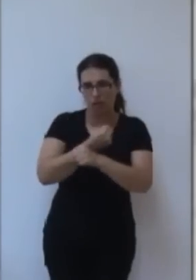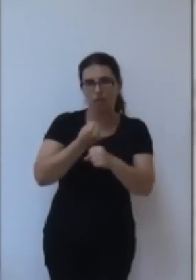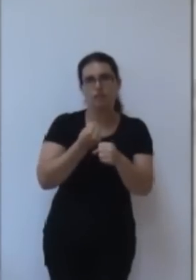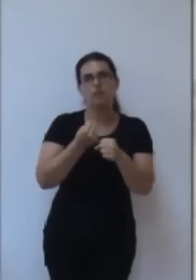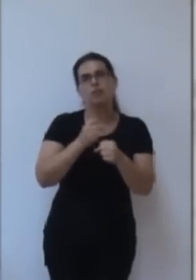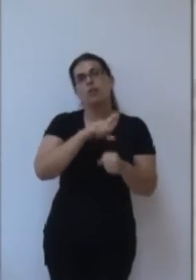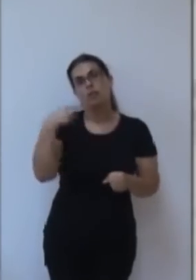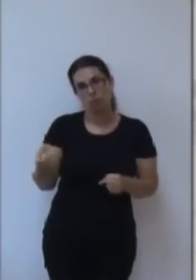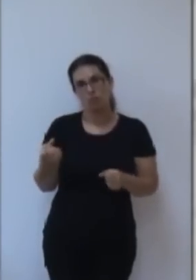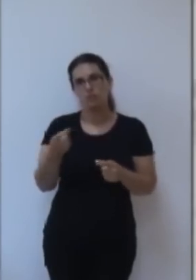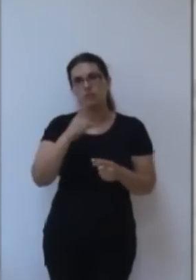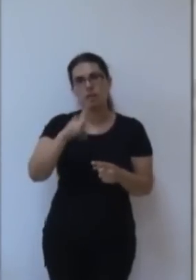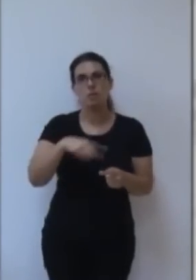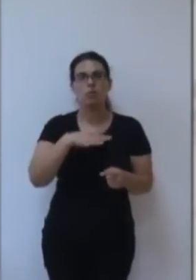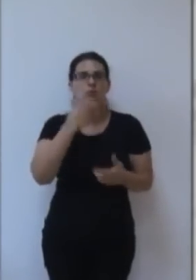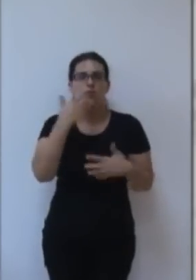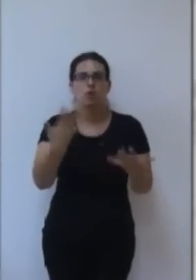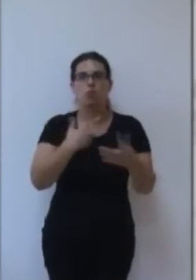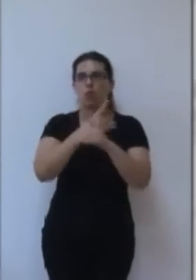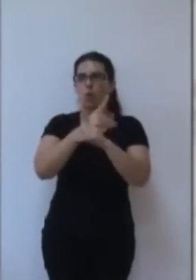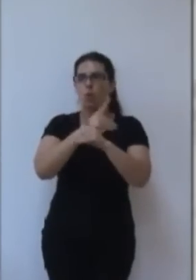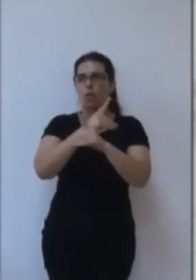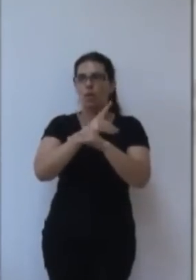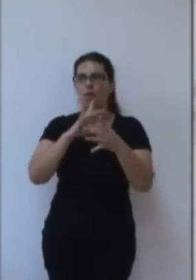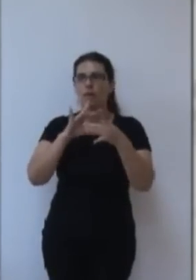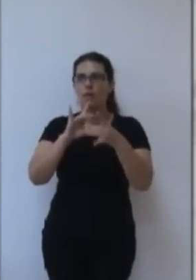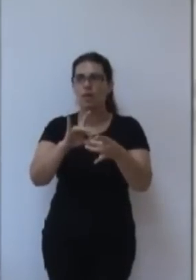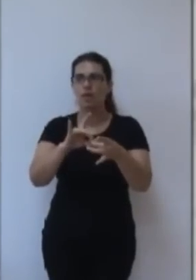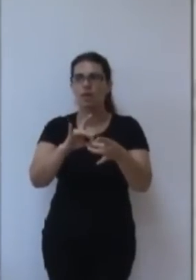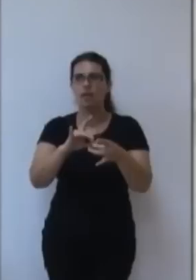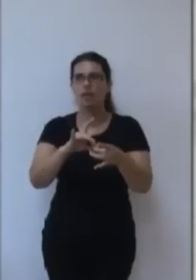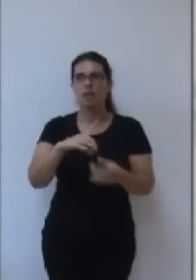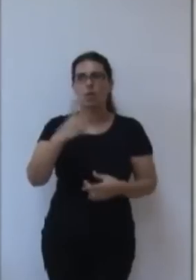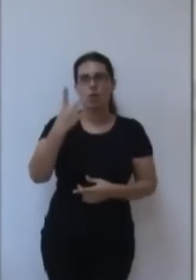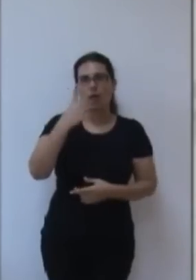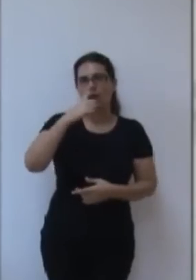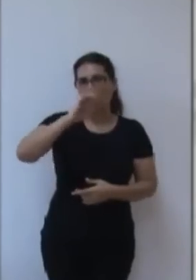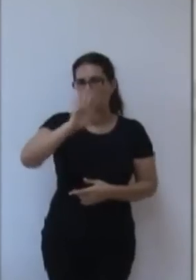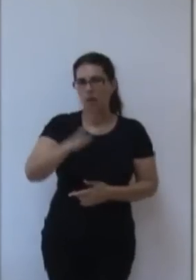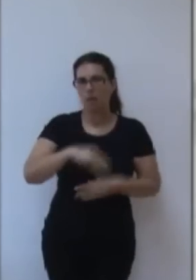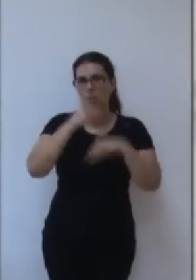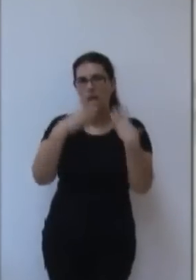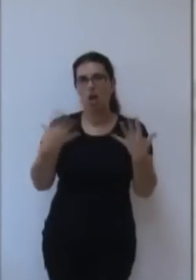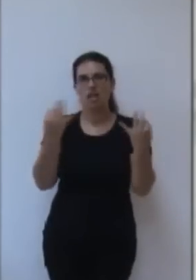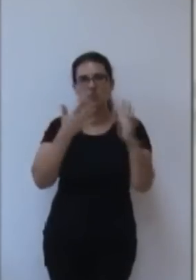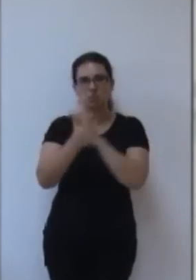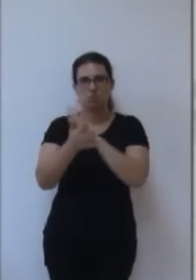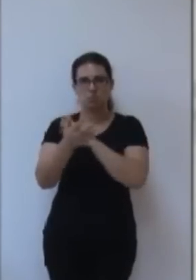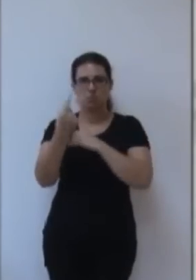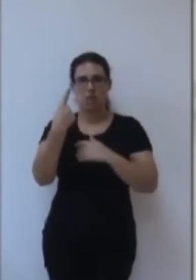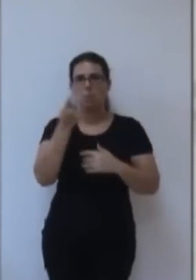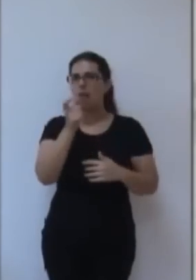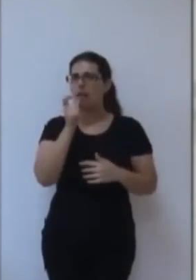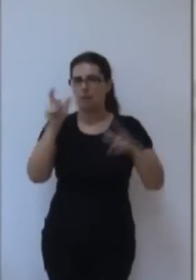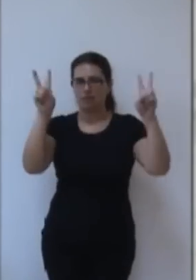herramientas, bueno, ahí pues puedo citar un DVD que se hizo hace tiempo que se llama Una imagen mejor que 1000 palabras, que es un DVD multimedia para esto, ¿no? Después, para